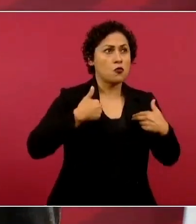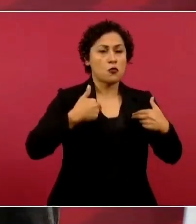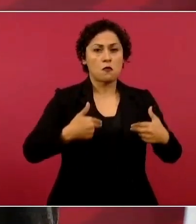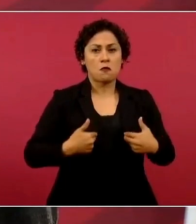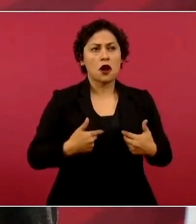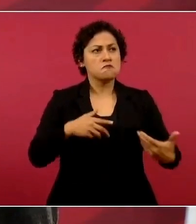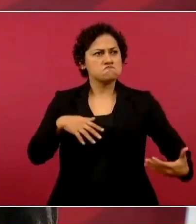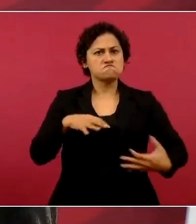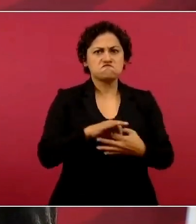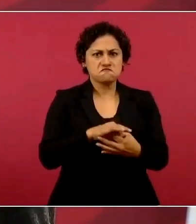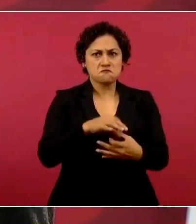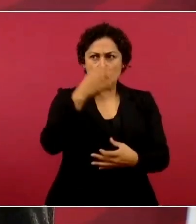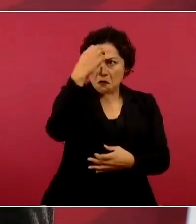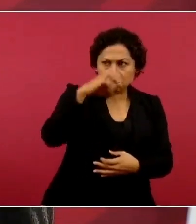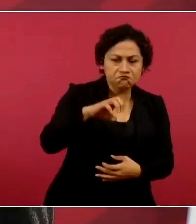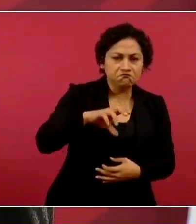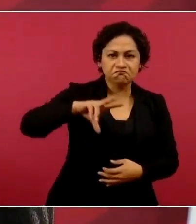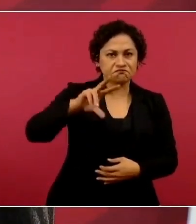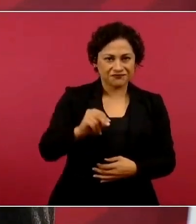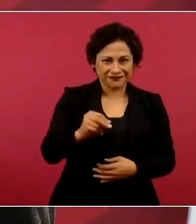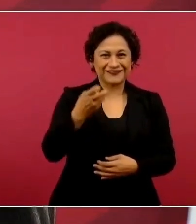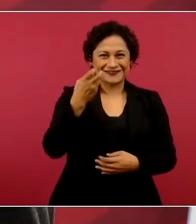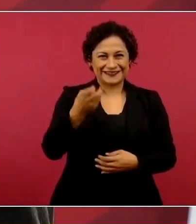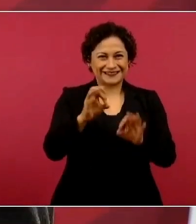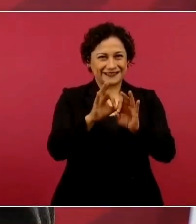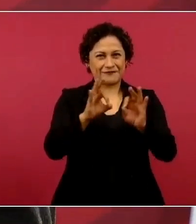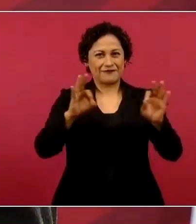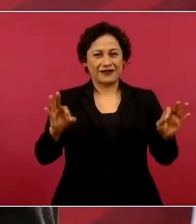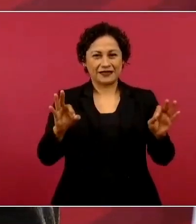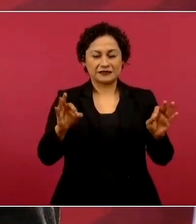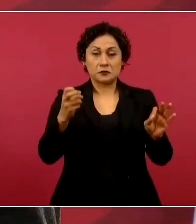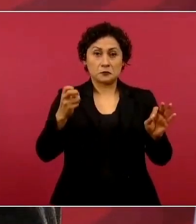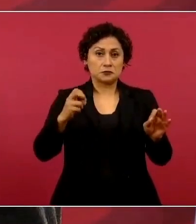que es un planteamiento universal,